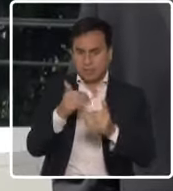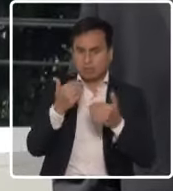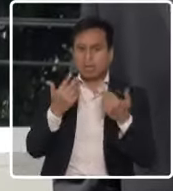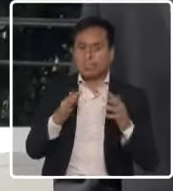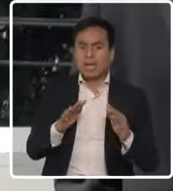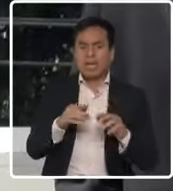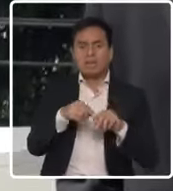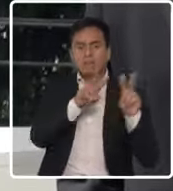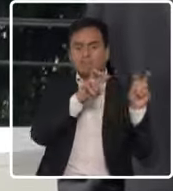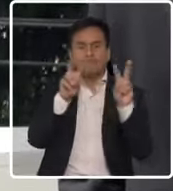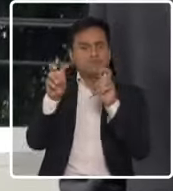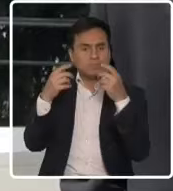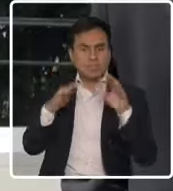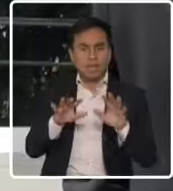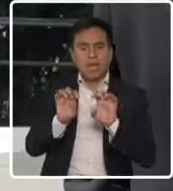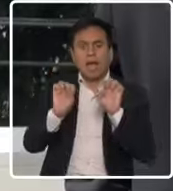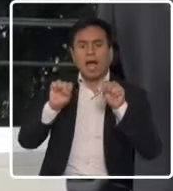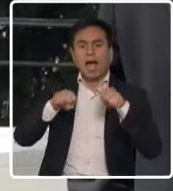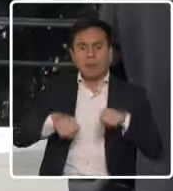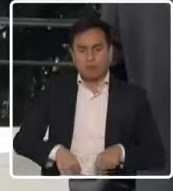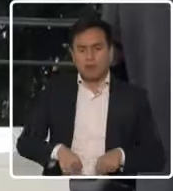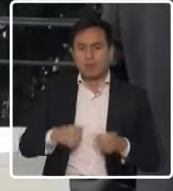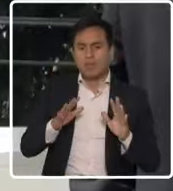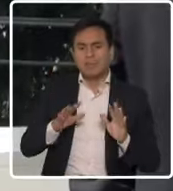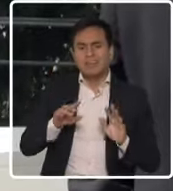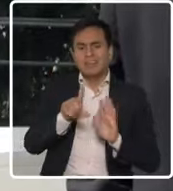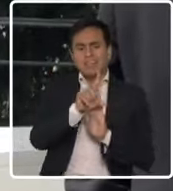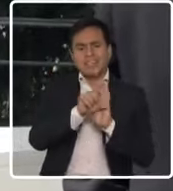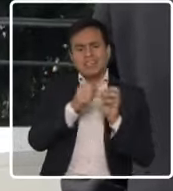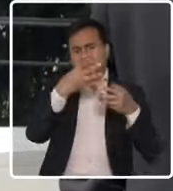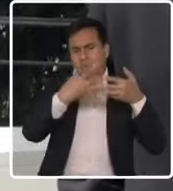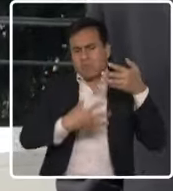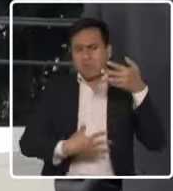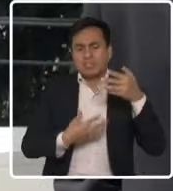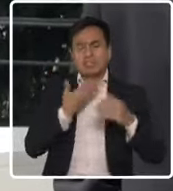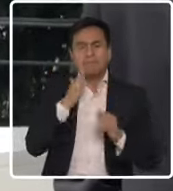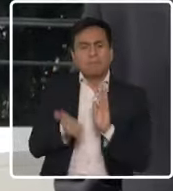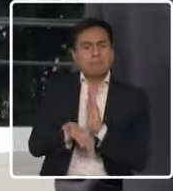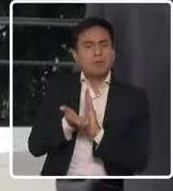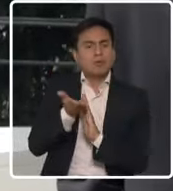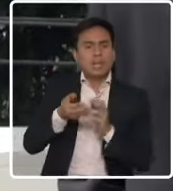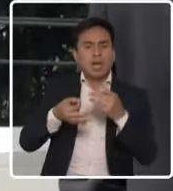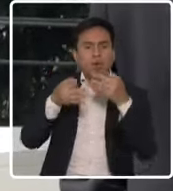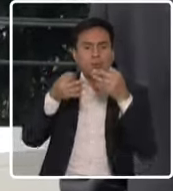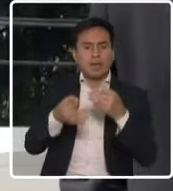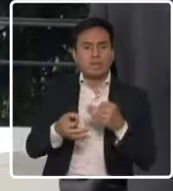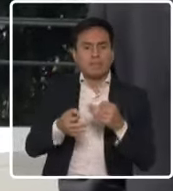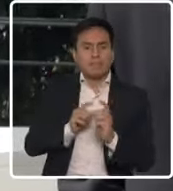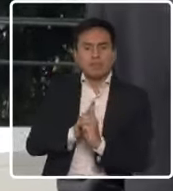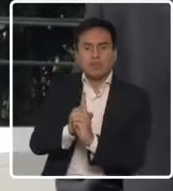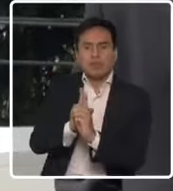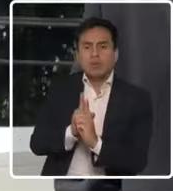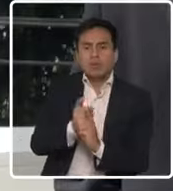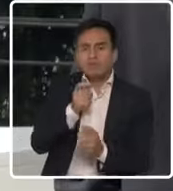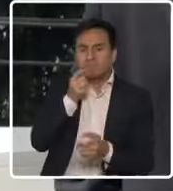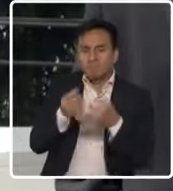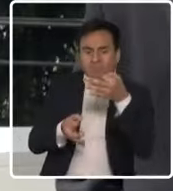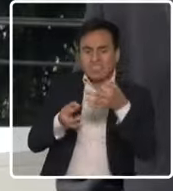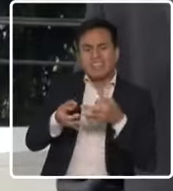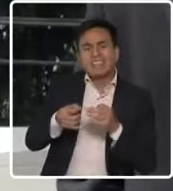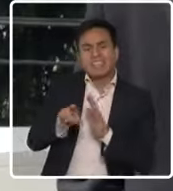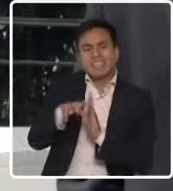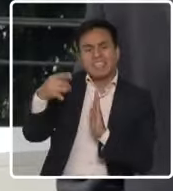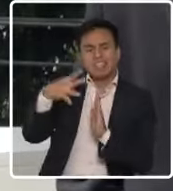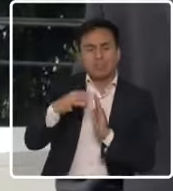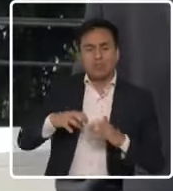Se ha avanzado en varias dimensiones. Hemos aprobado muchas leyes para poder mejorar justamente la persecución del delito. Hemos